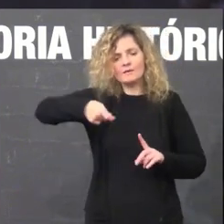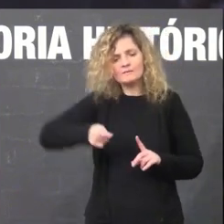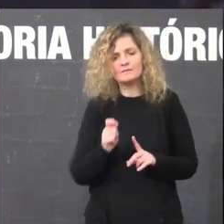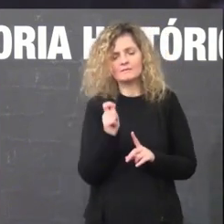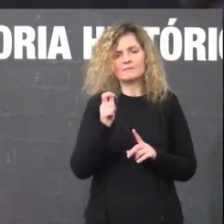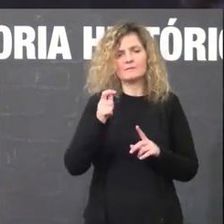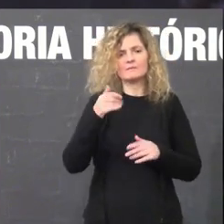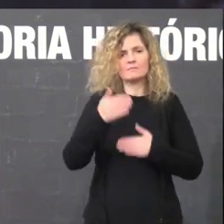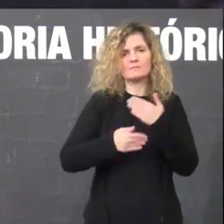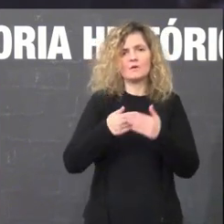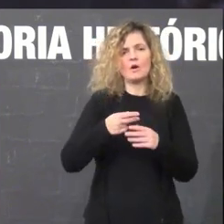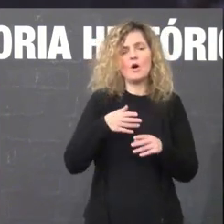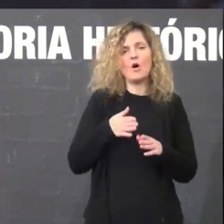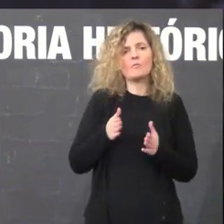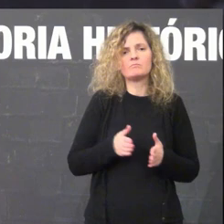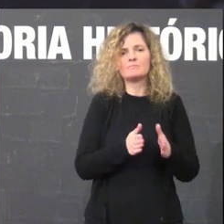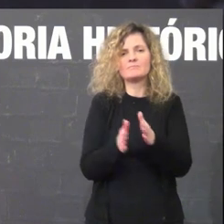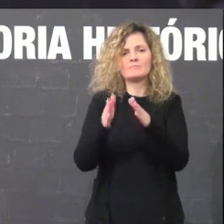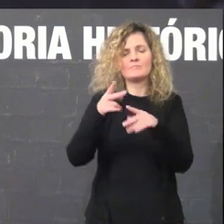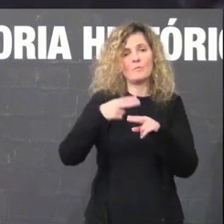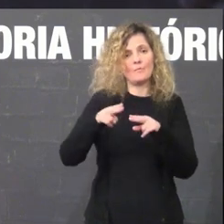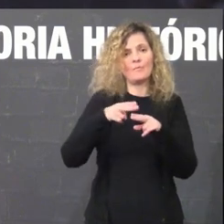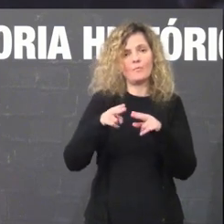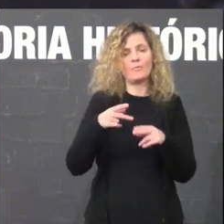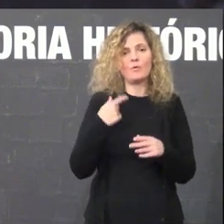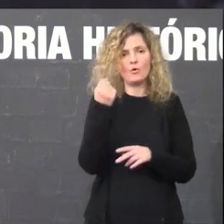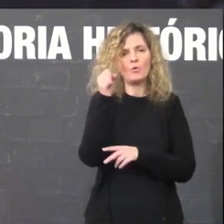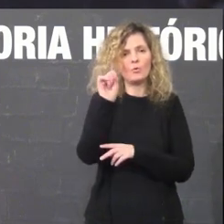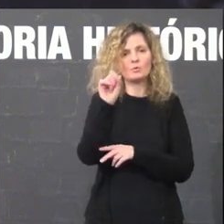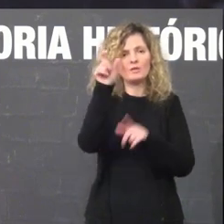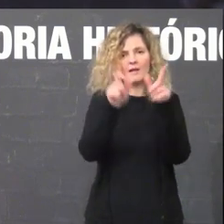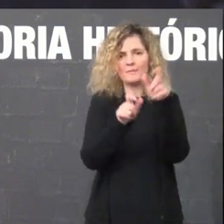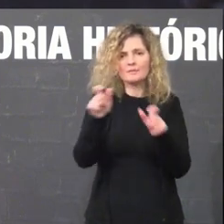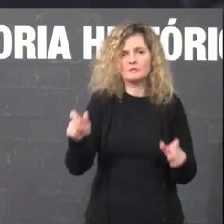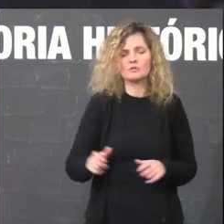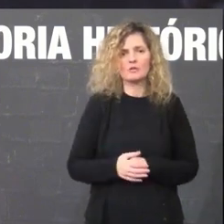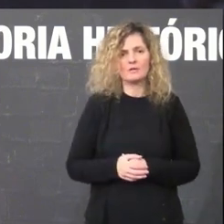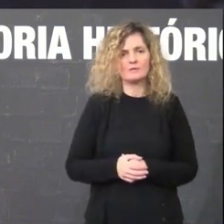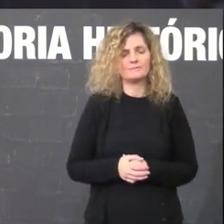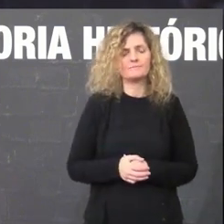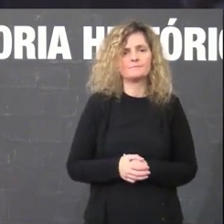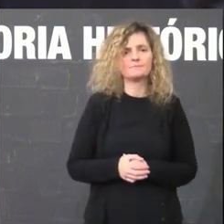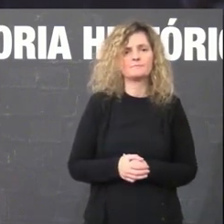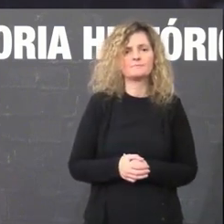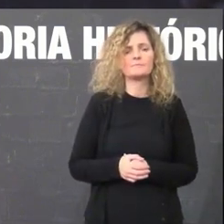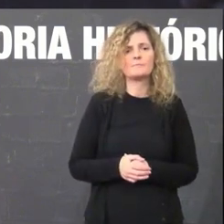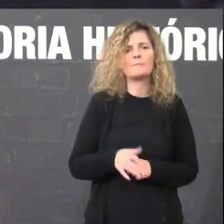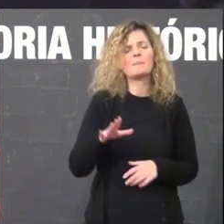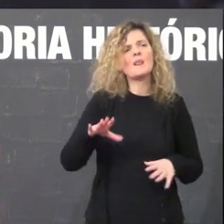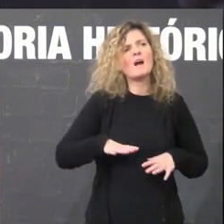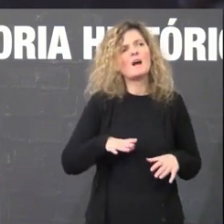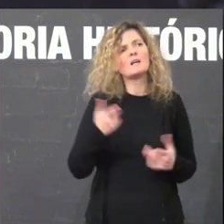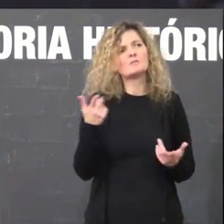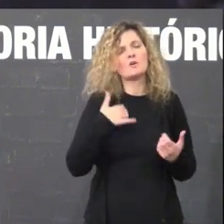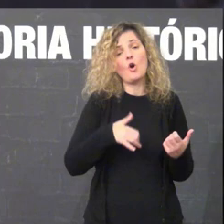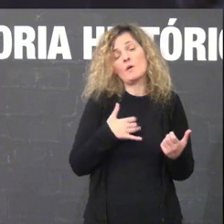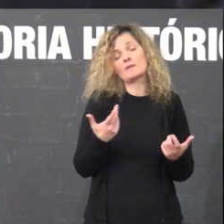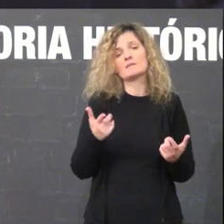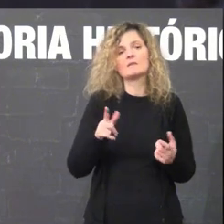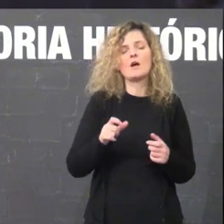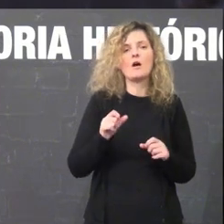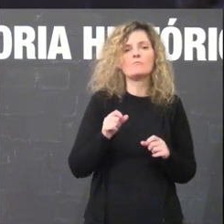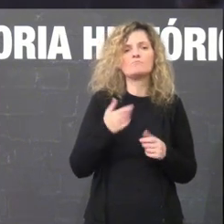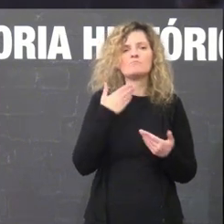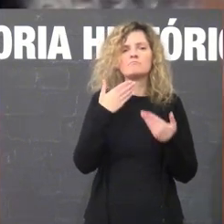conducta política es la palanca clave de la conducta política de las personas en Argentina Cuál es el relato oficial